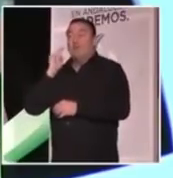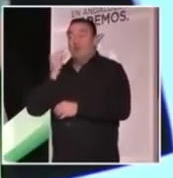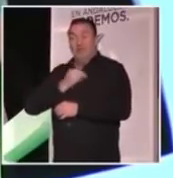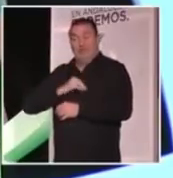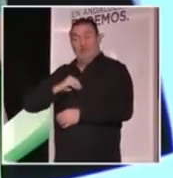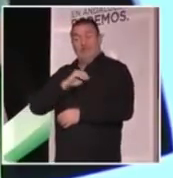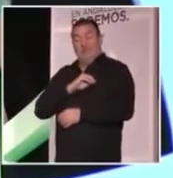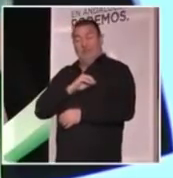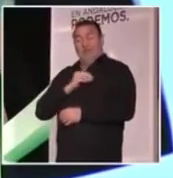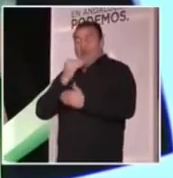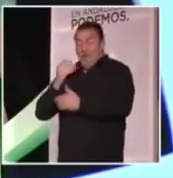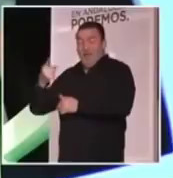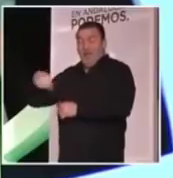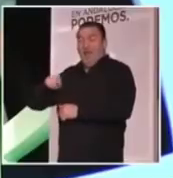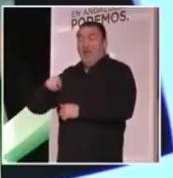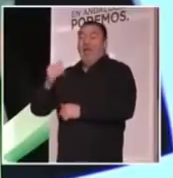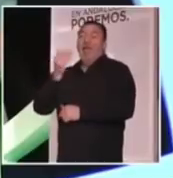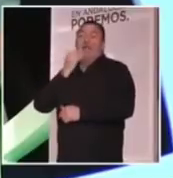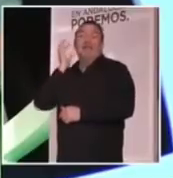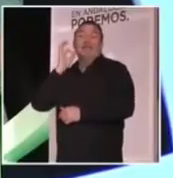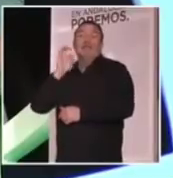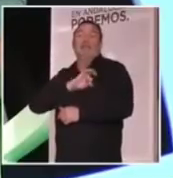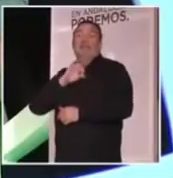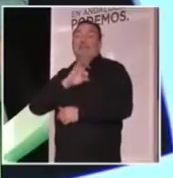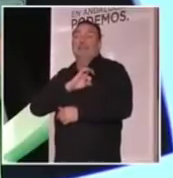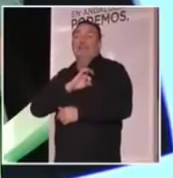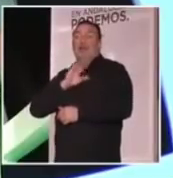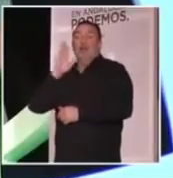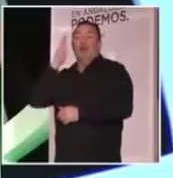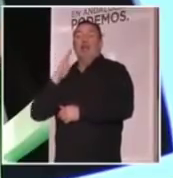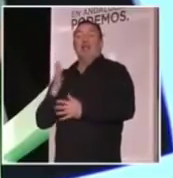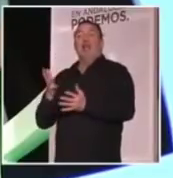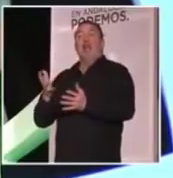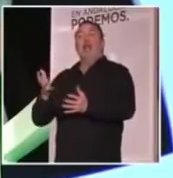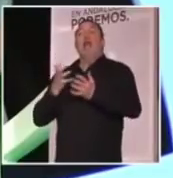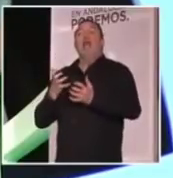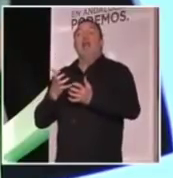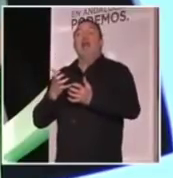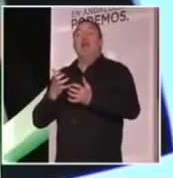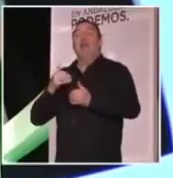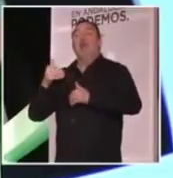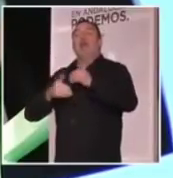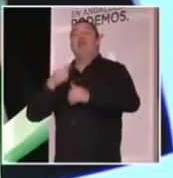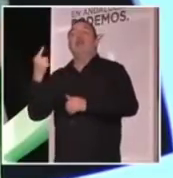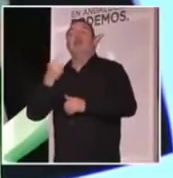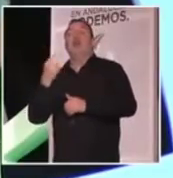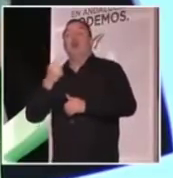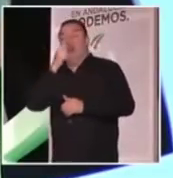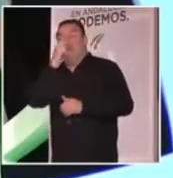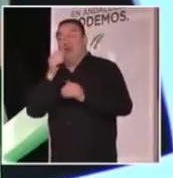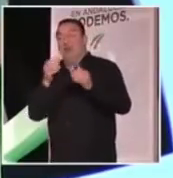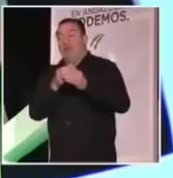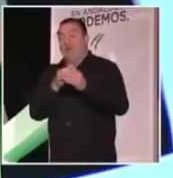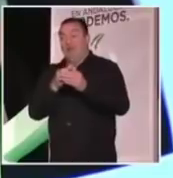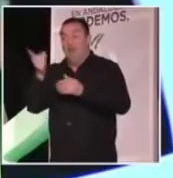este país si la señora Díaz hubiera ganado las primarias del Partido Socialista?